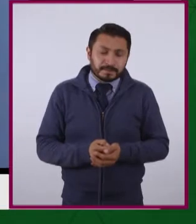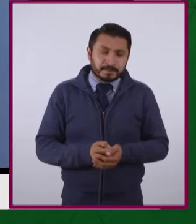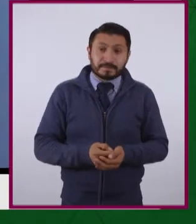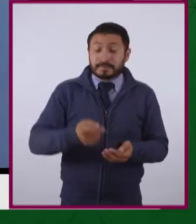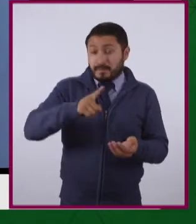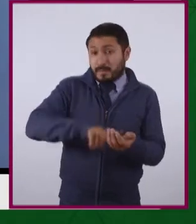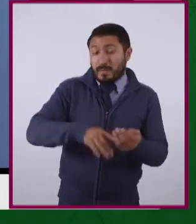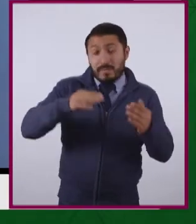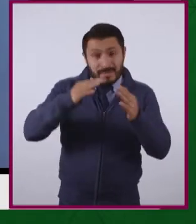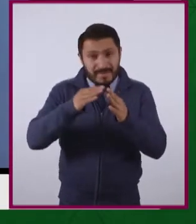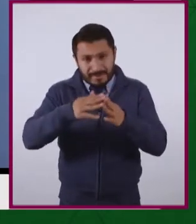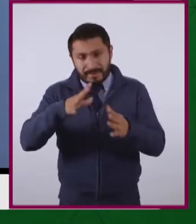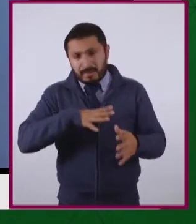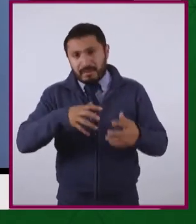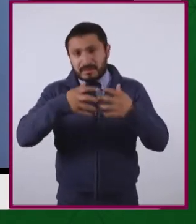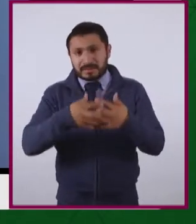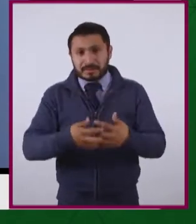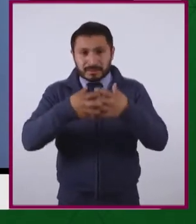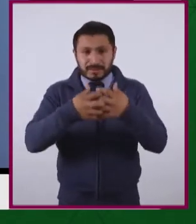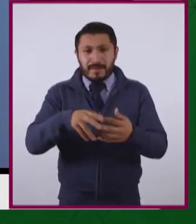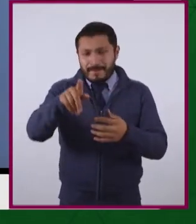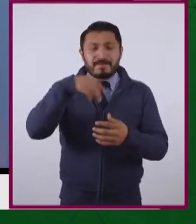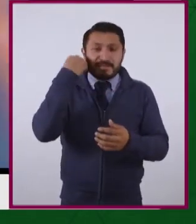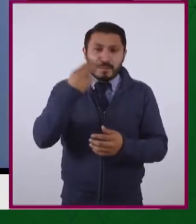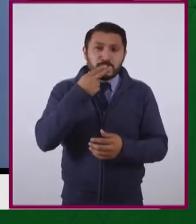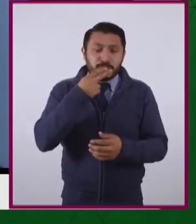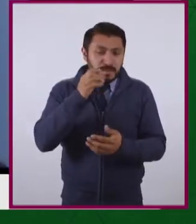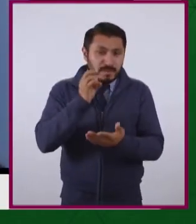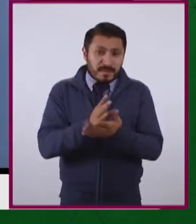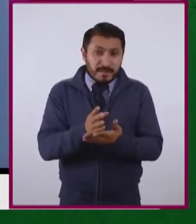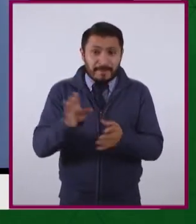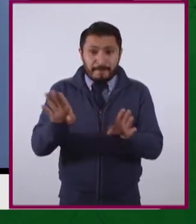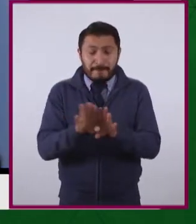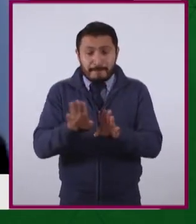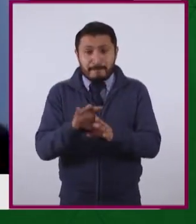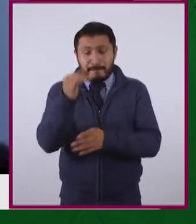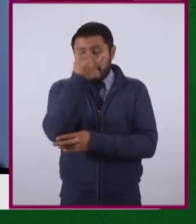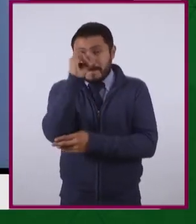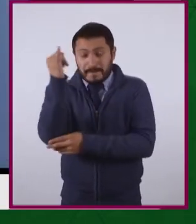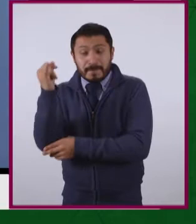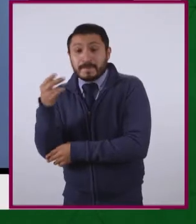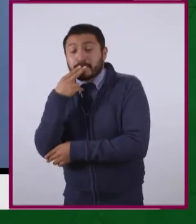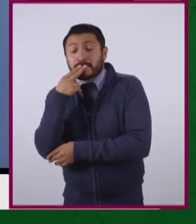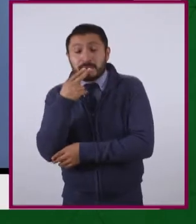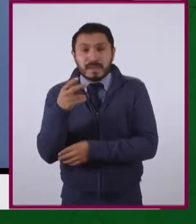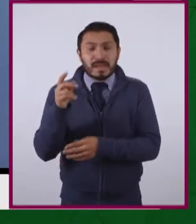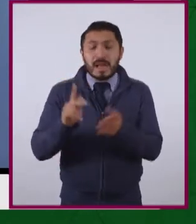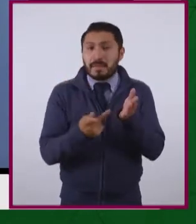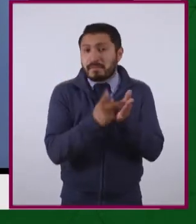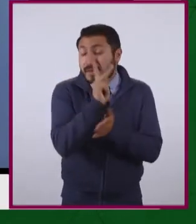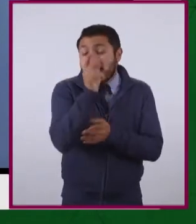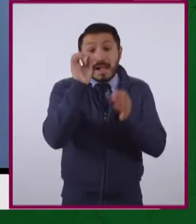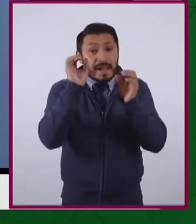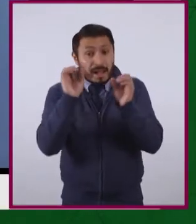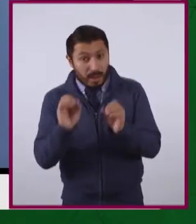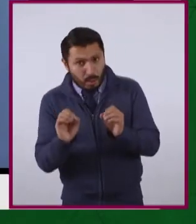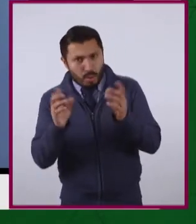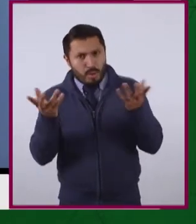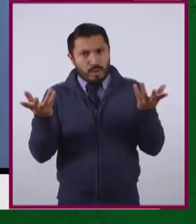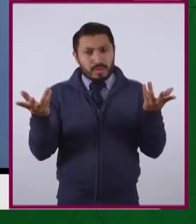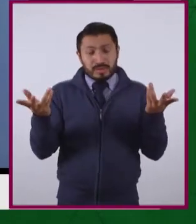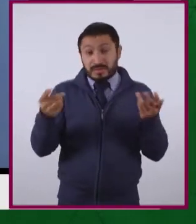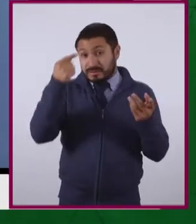Para tu casa tienes un sistema, si lo quieres utilizar solo para regar jardines o plantas, o si lo quieres